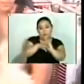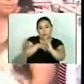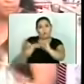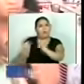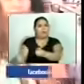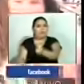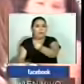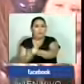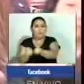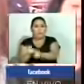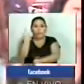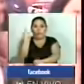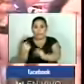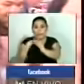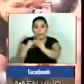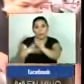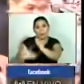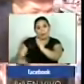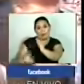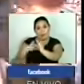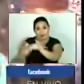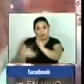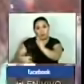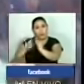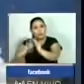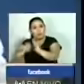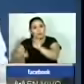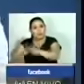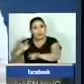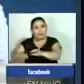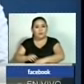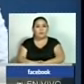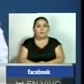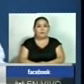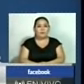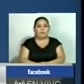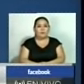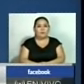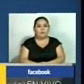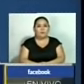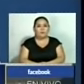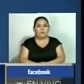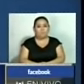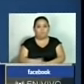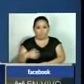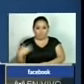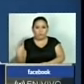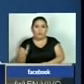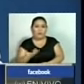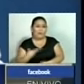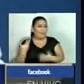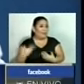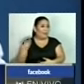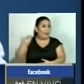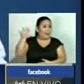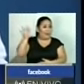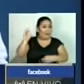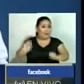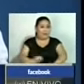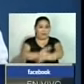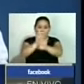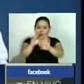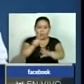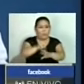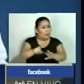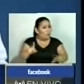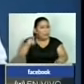secundado por el secretario jurídico de la presidencia, Conan Castro. Miren, nosotros hemos sido claros desde el principio que nos oponemos al